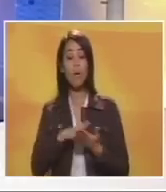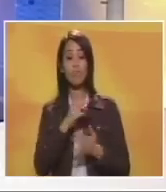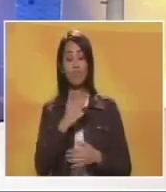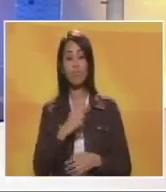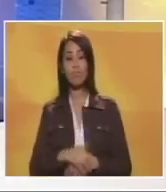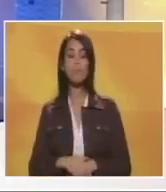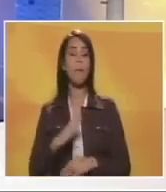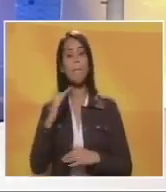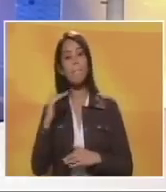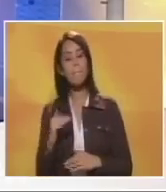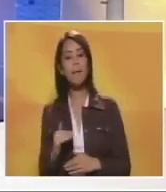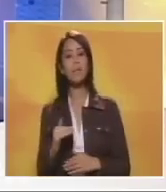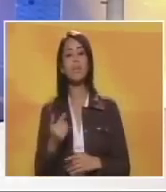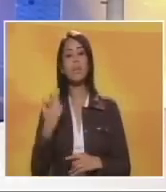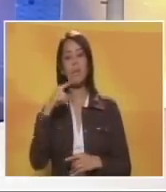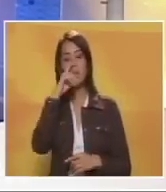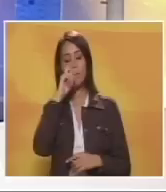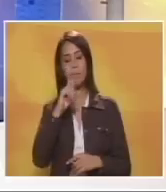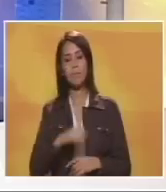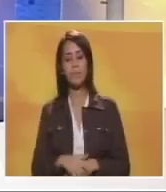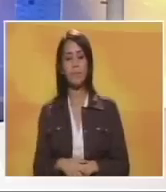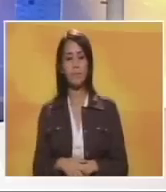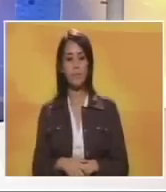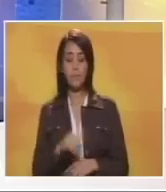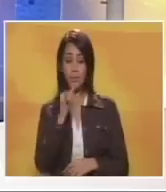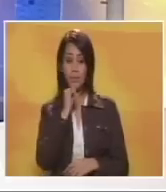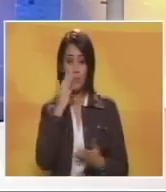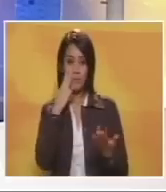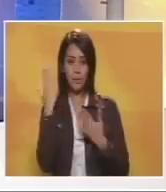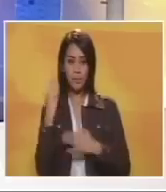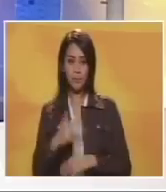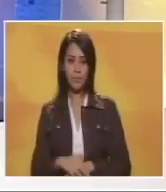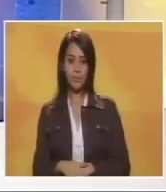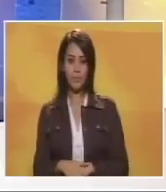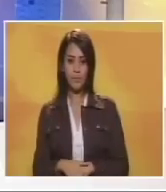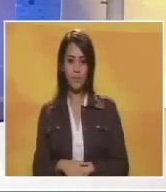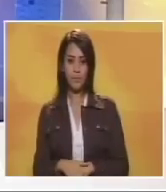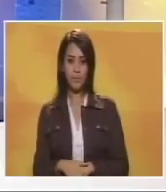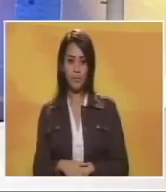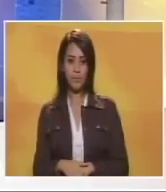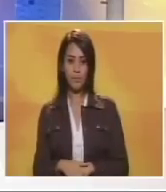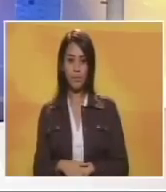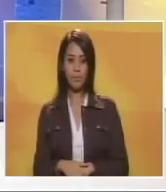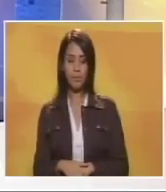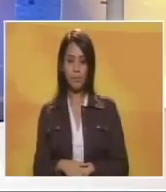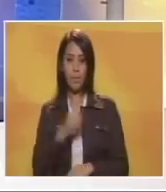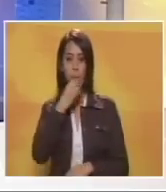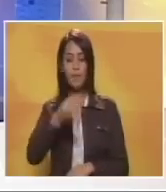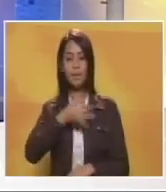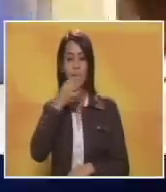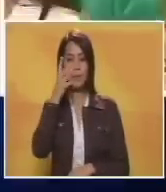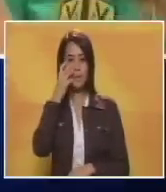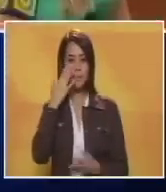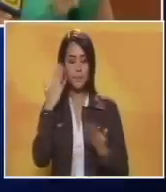primer trimestre de 2017. Diana Martínez, desde la sede, está y nos informa. Buenas tardes,